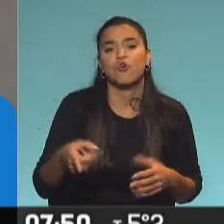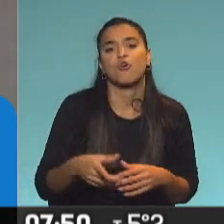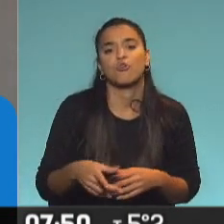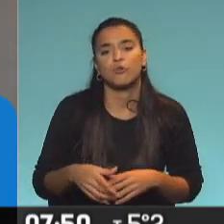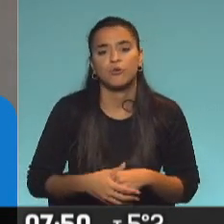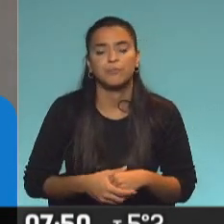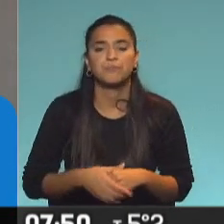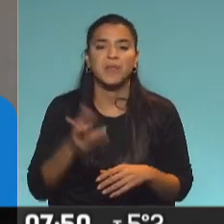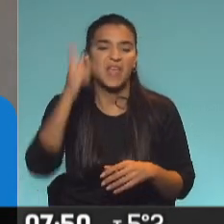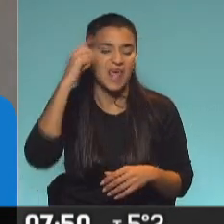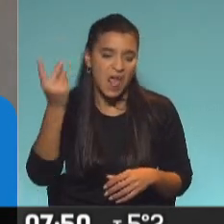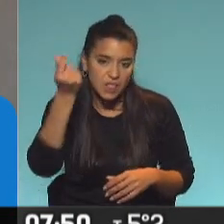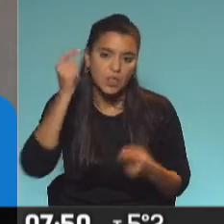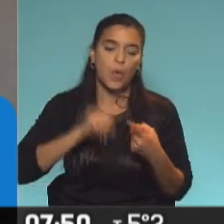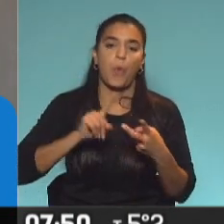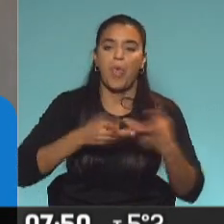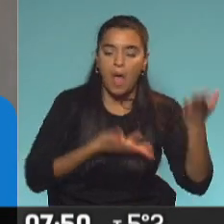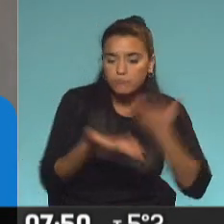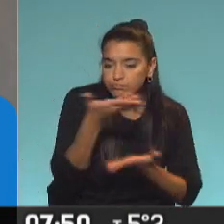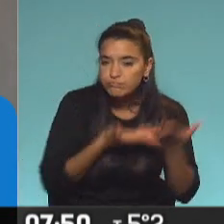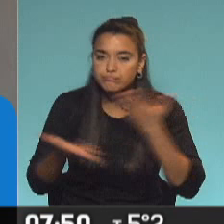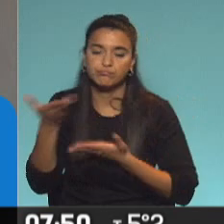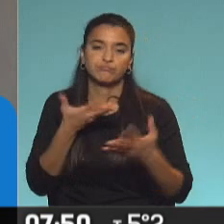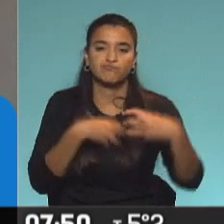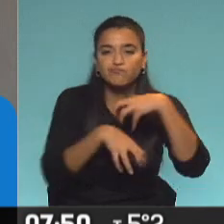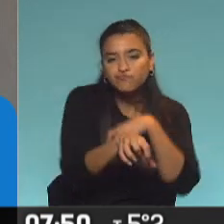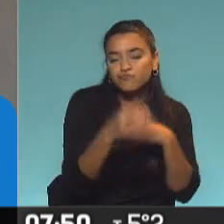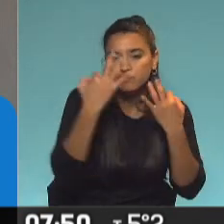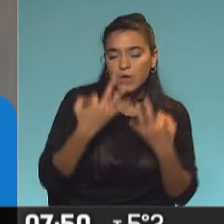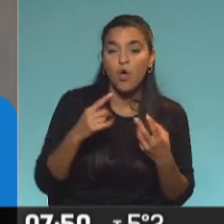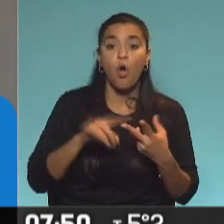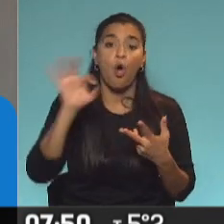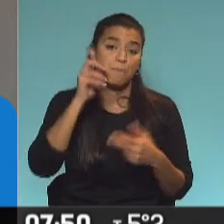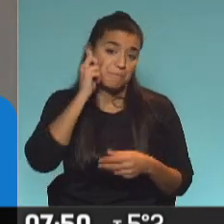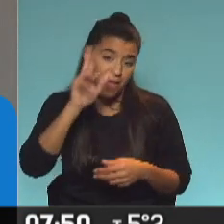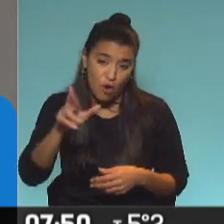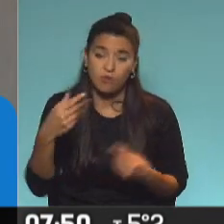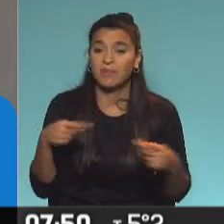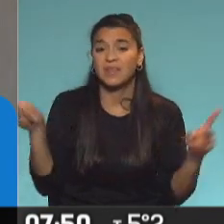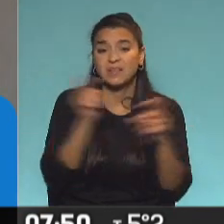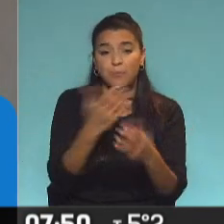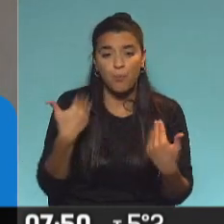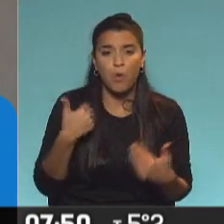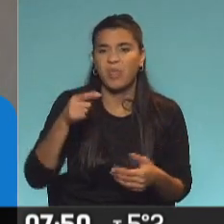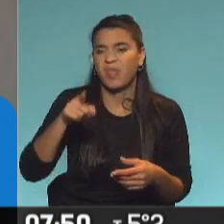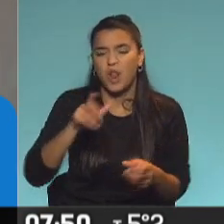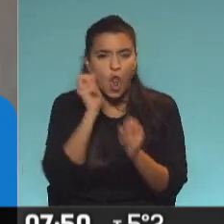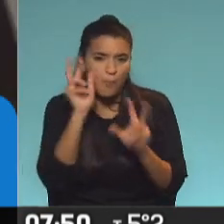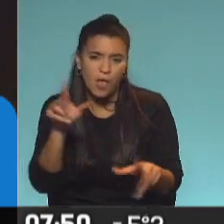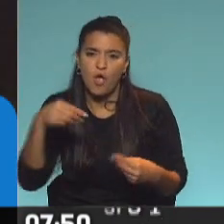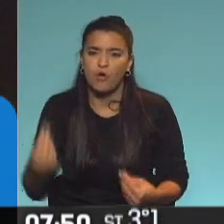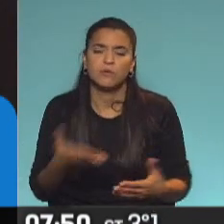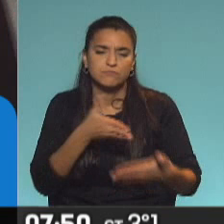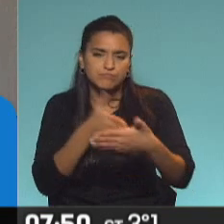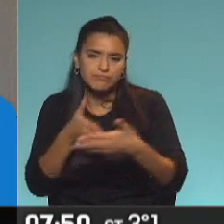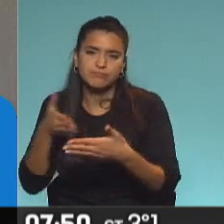con la creatividad, la cooperación, el altruismo, o podemos salir peor. Esta crisis puede sacar lo peor de nuestra especie, la restricción